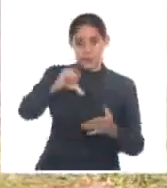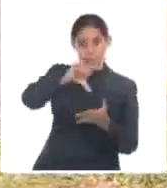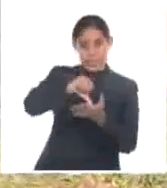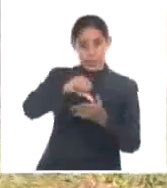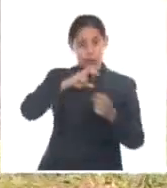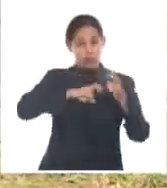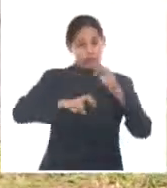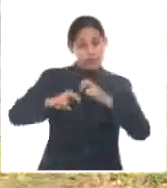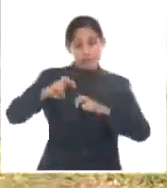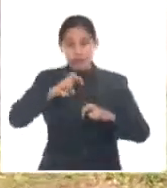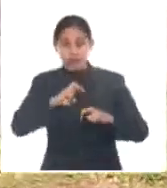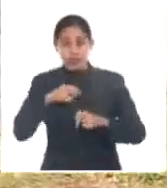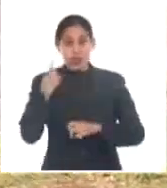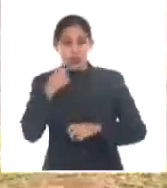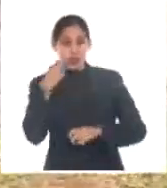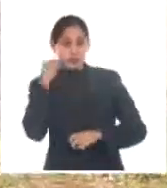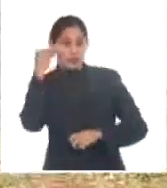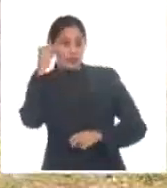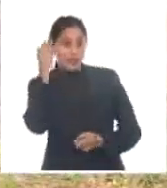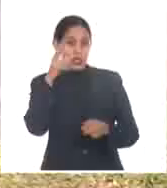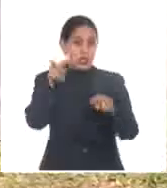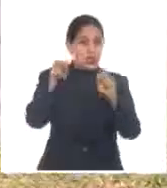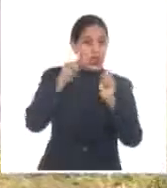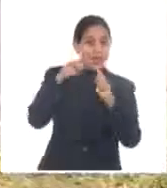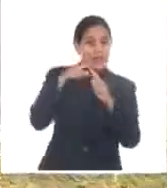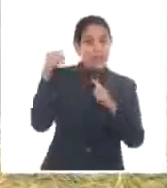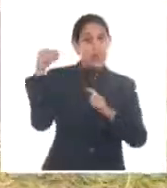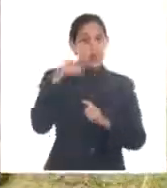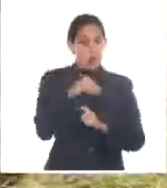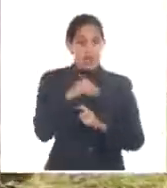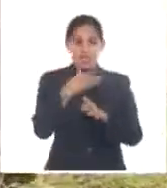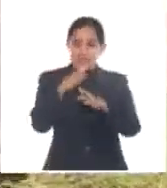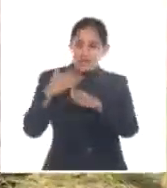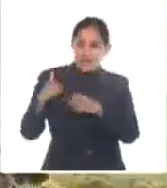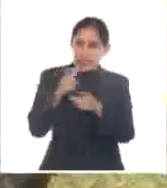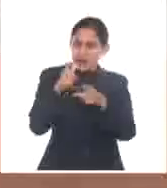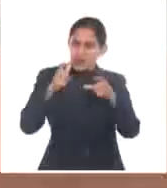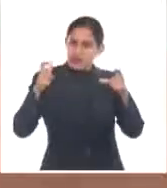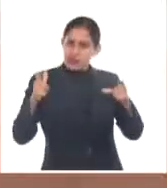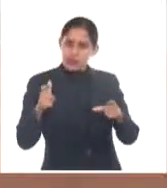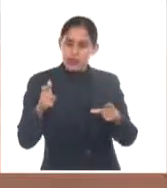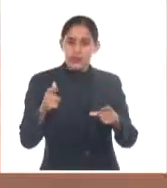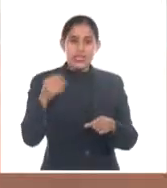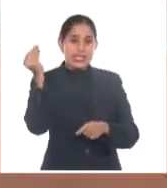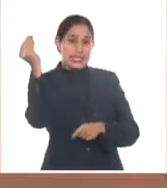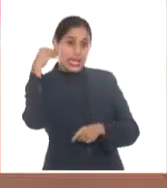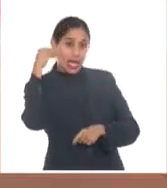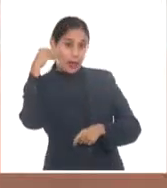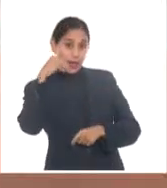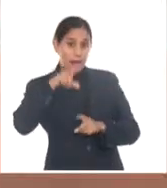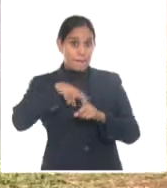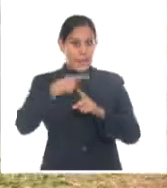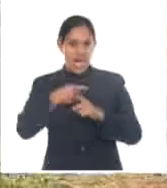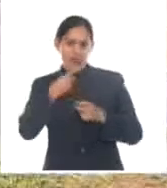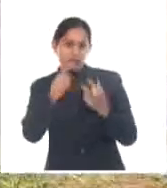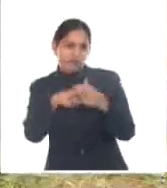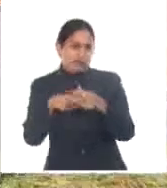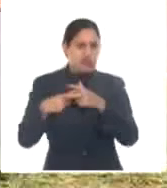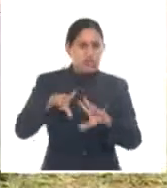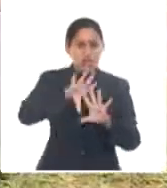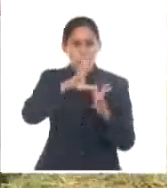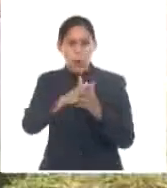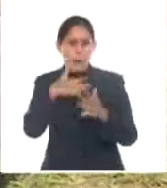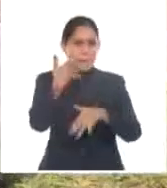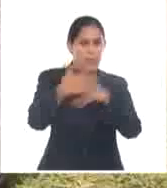formación permitirá la capacitación en nuevas tecnologías, multiplicar los conocimientos y aportar soluciones a los disímiles